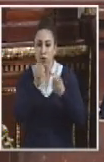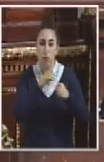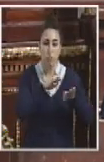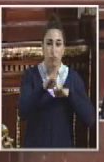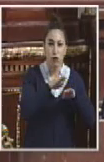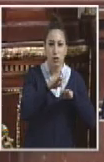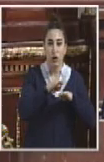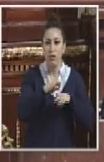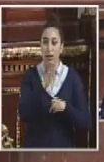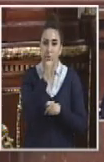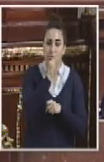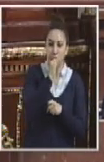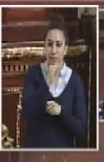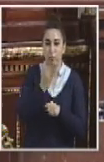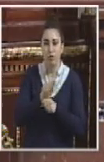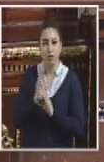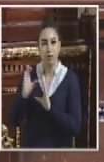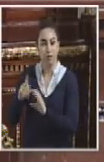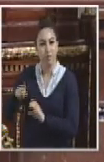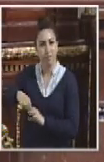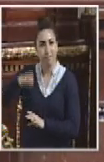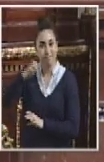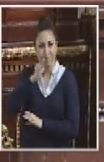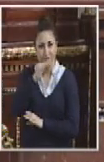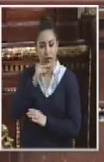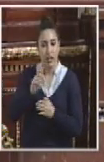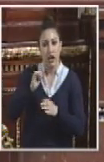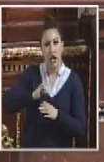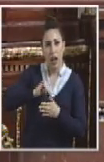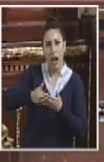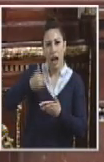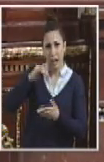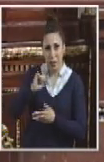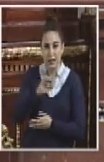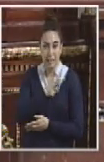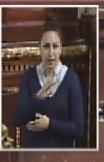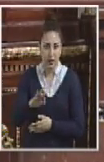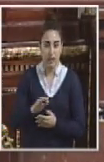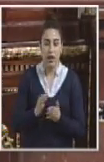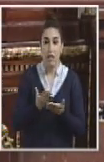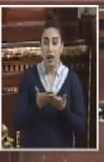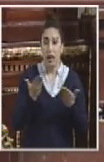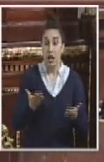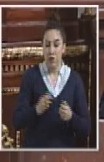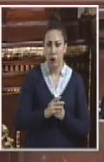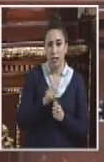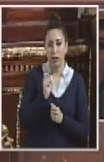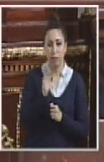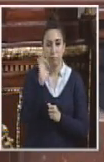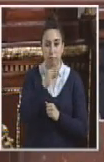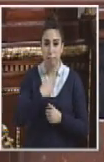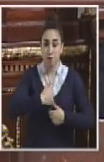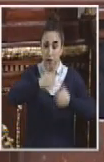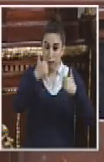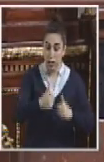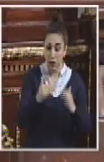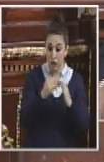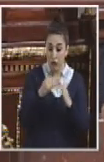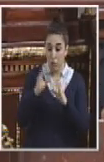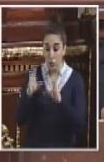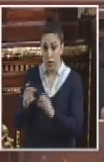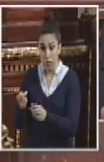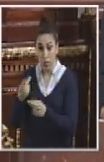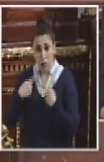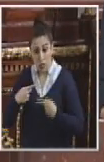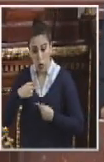en otras épocas. La disyuntiva es quedarse a cuidar a un familiar en casa o salir a trabajar.